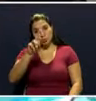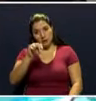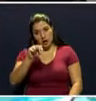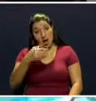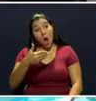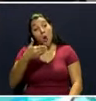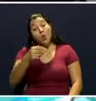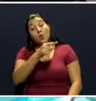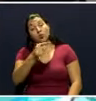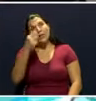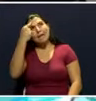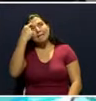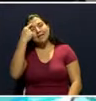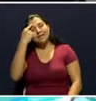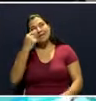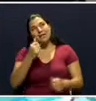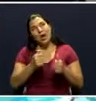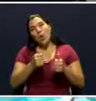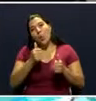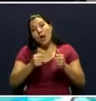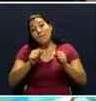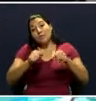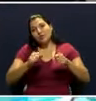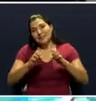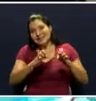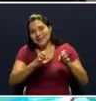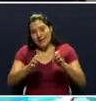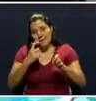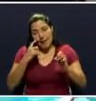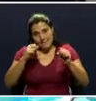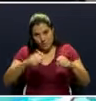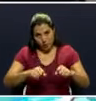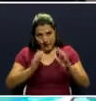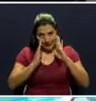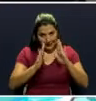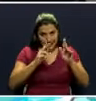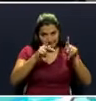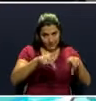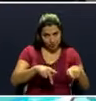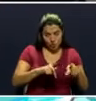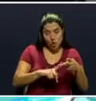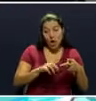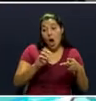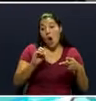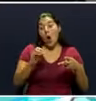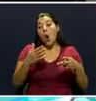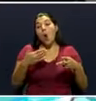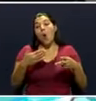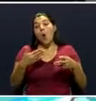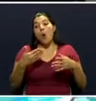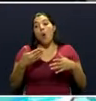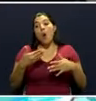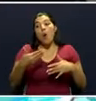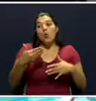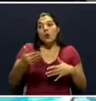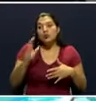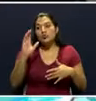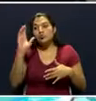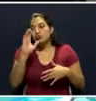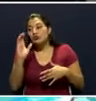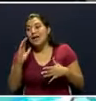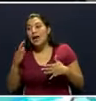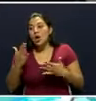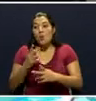una estrategia de intervención, es decir, de buscar cómo prevenir